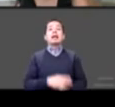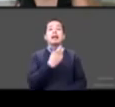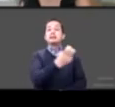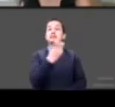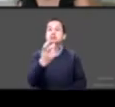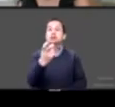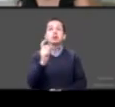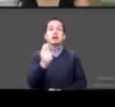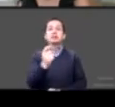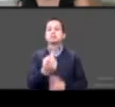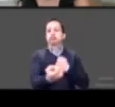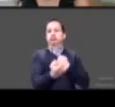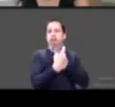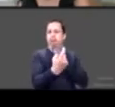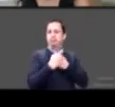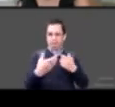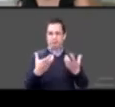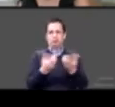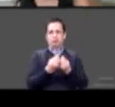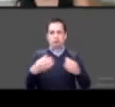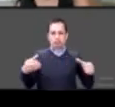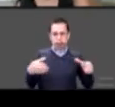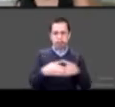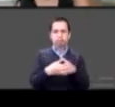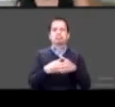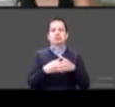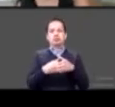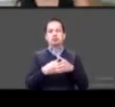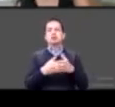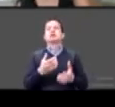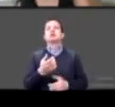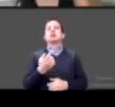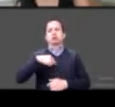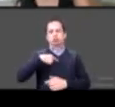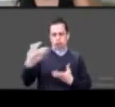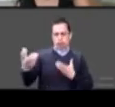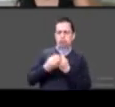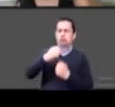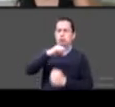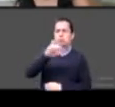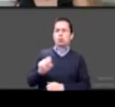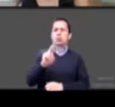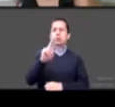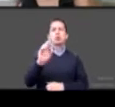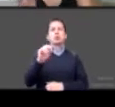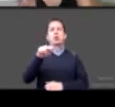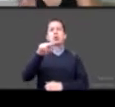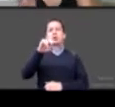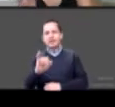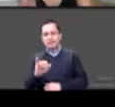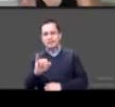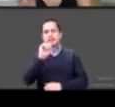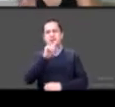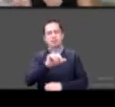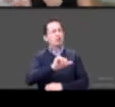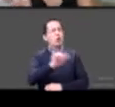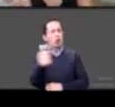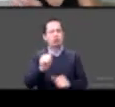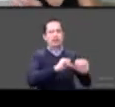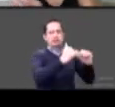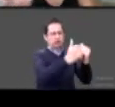la fortuna y el orgullo de contar con Juconi y algunas otras organizaciones que ustedes conocen. Aquí no están los